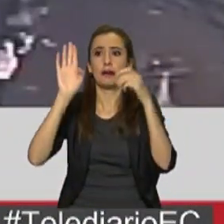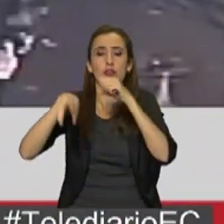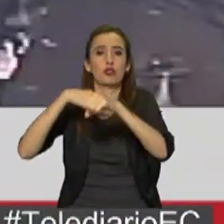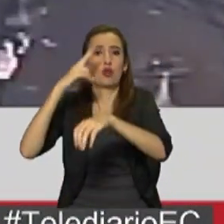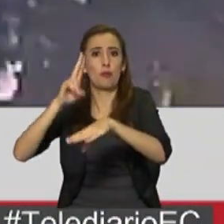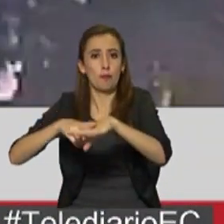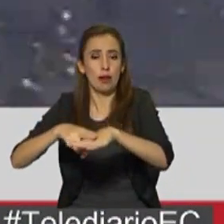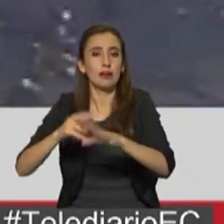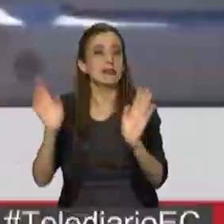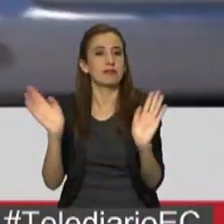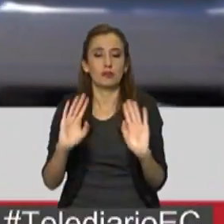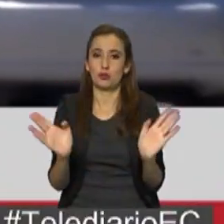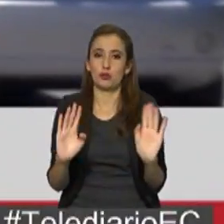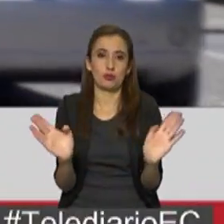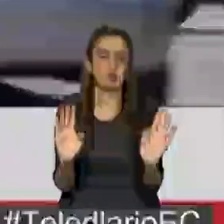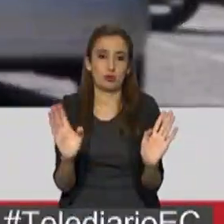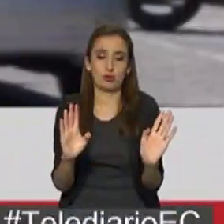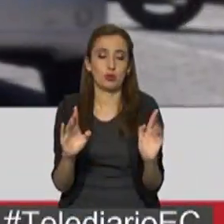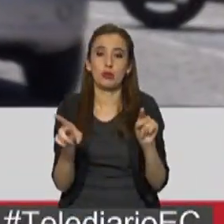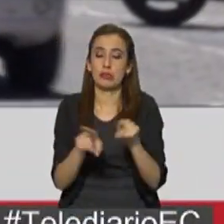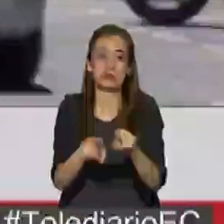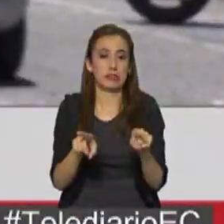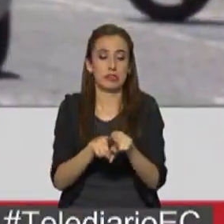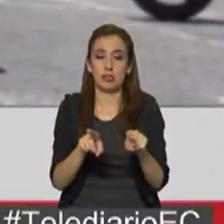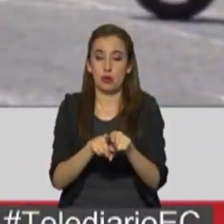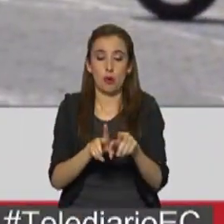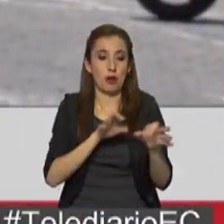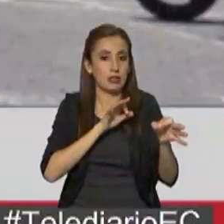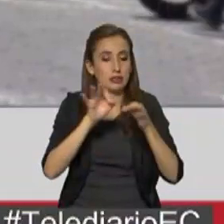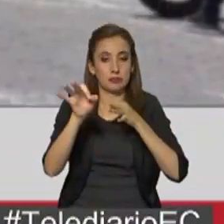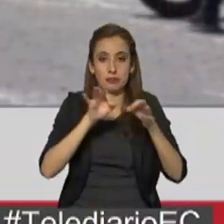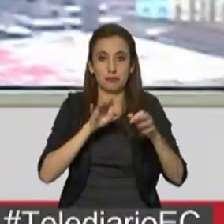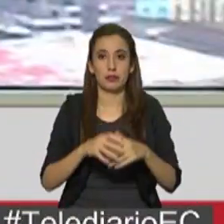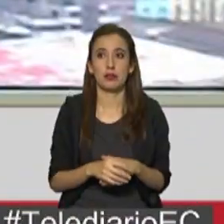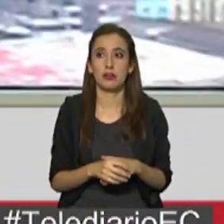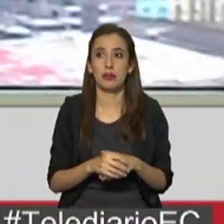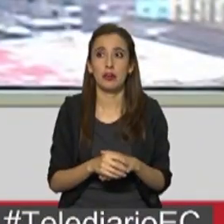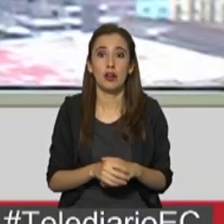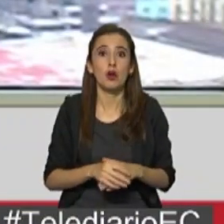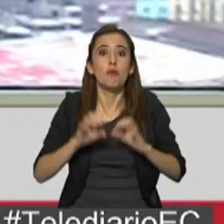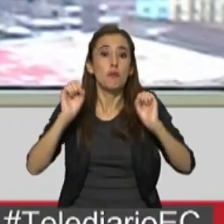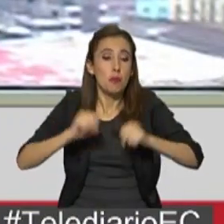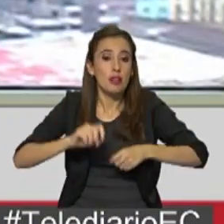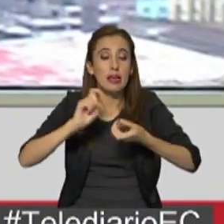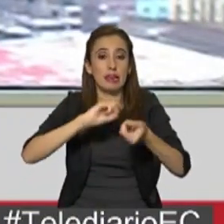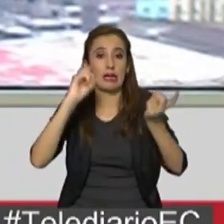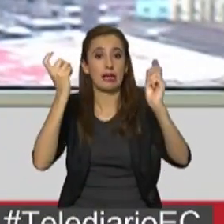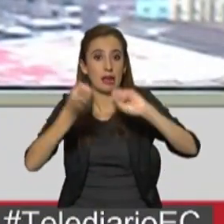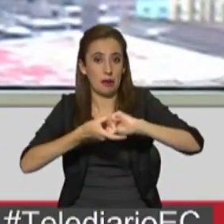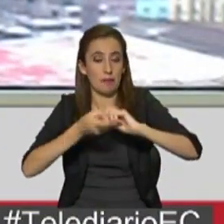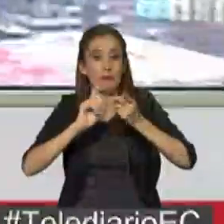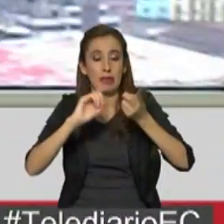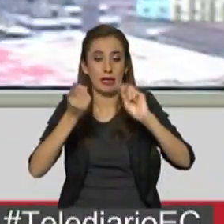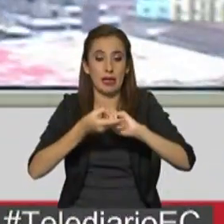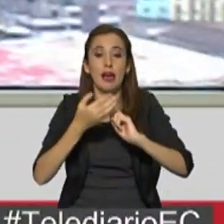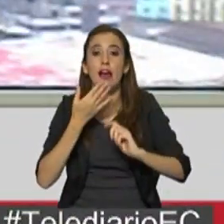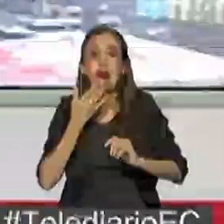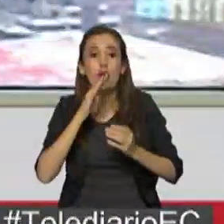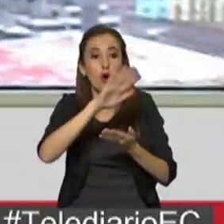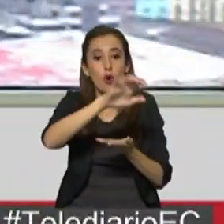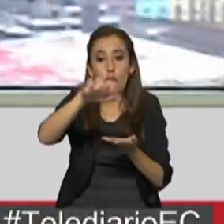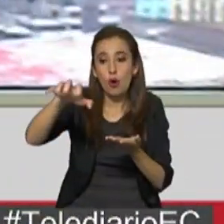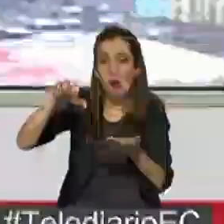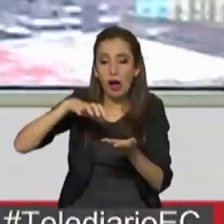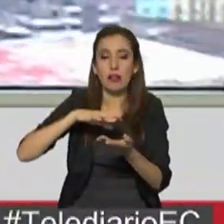rutina que se tenía en meses anteriores explicó la ministra de gobierno puede que cambien los colores del semáforo para cada zona para cada